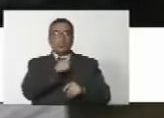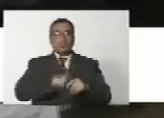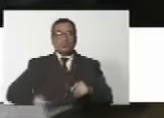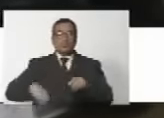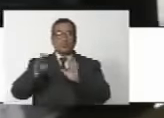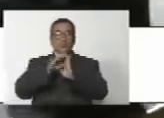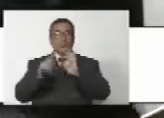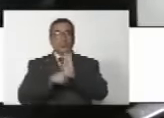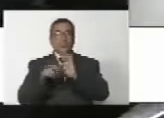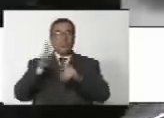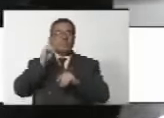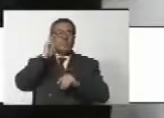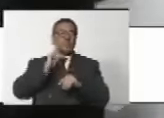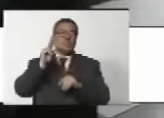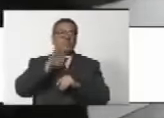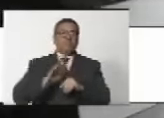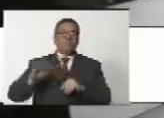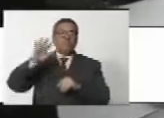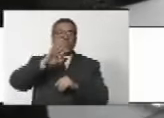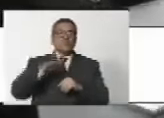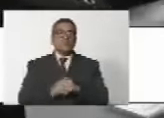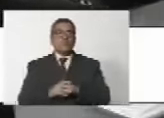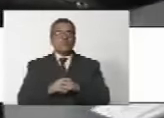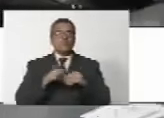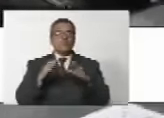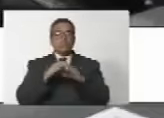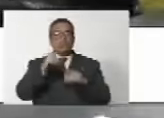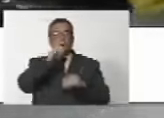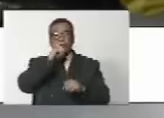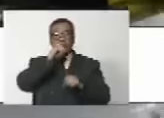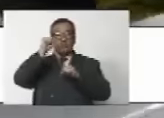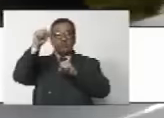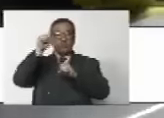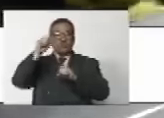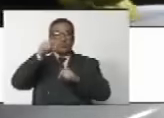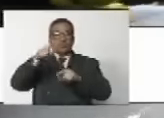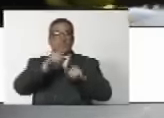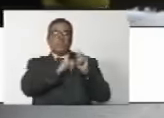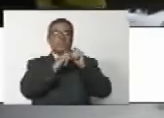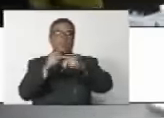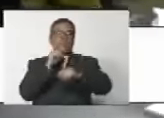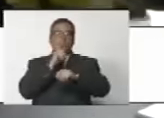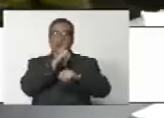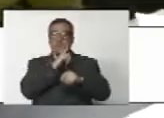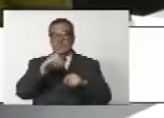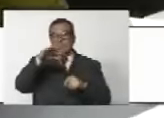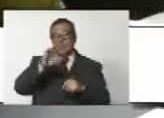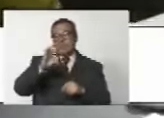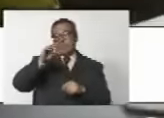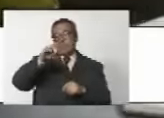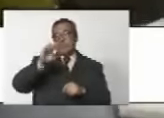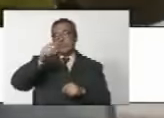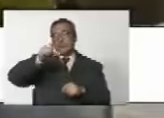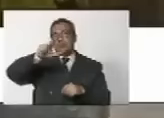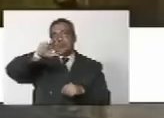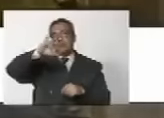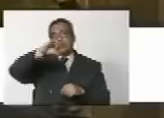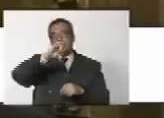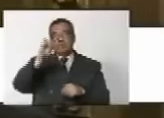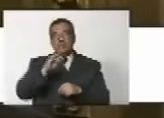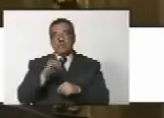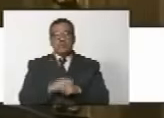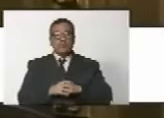presidente constitucional de la República Bolivariana de Venezuela, ciudadano Nicolás Maduro Moros, el nombramiento del ciudadano Félix Ramón Plasencia